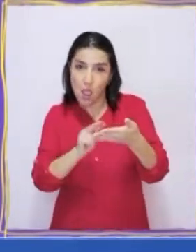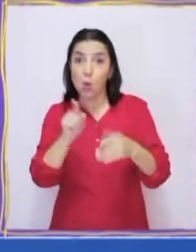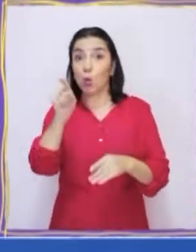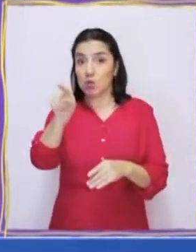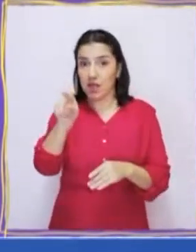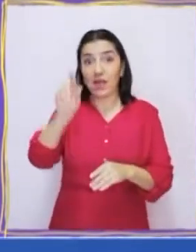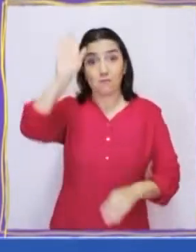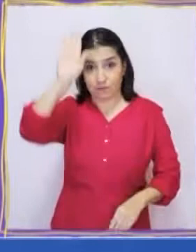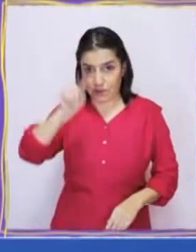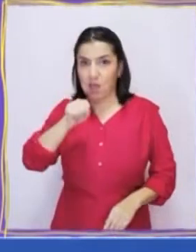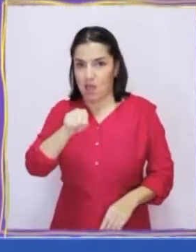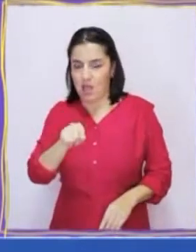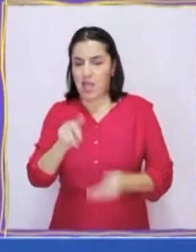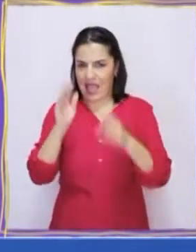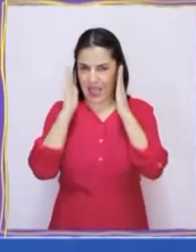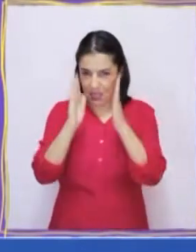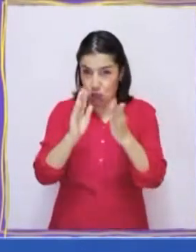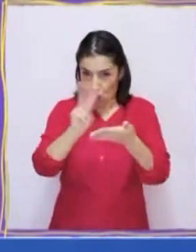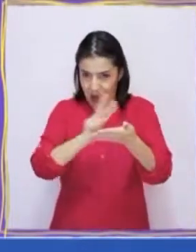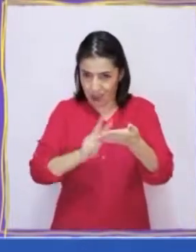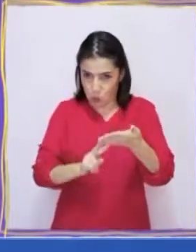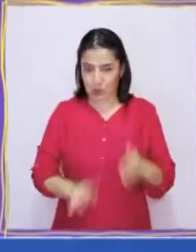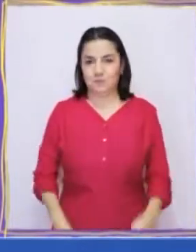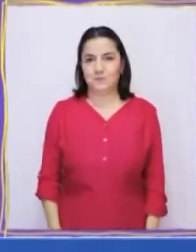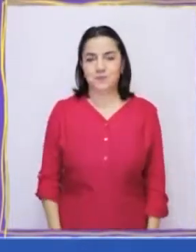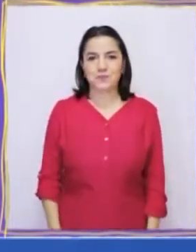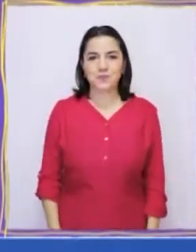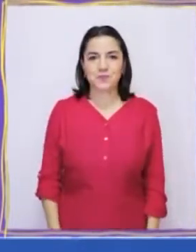dedo, así es que estén muy atentos a la lectura.